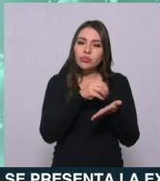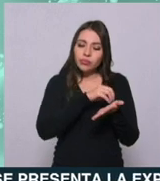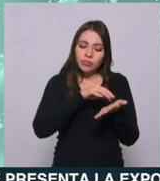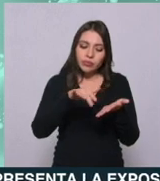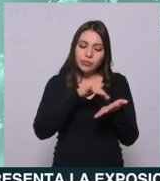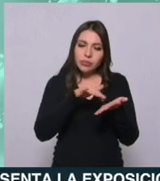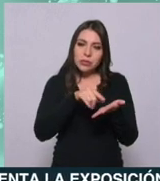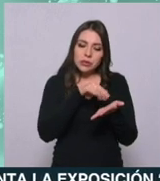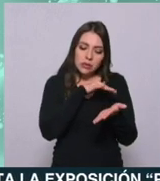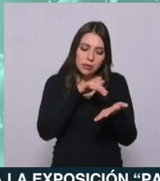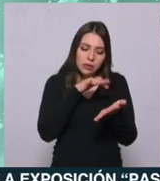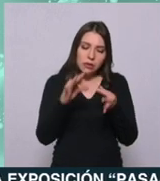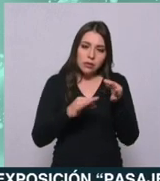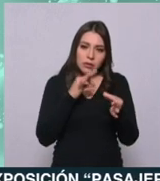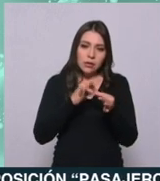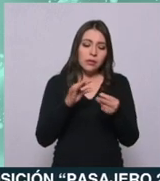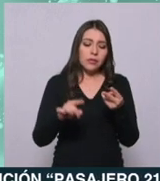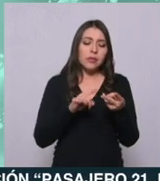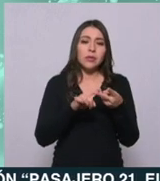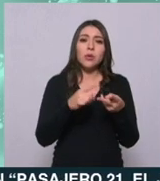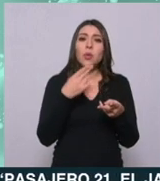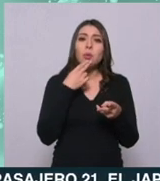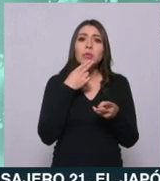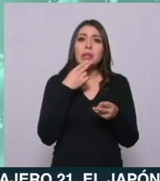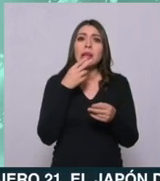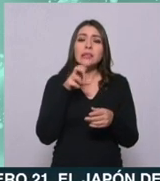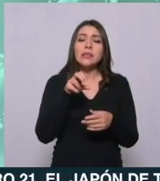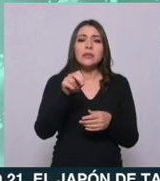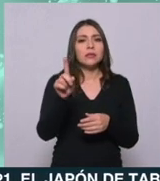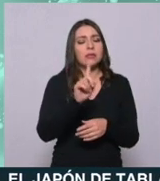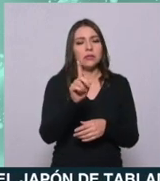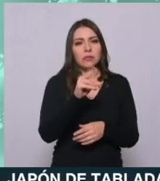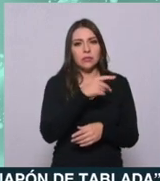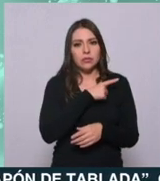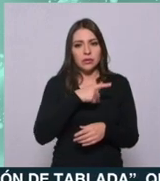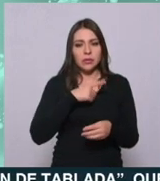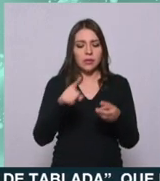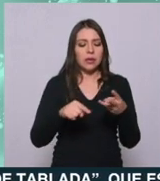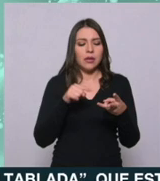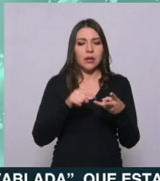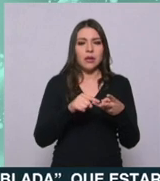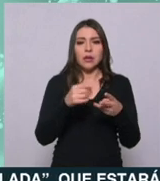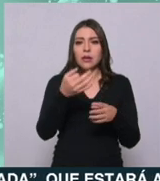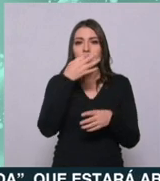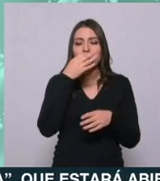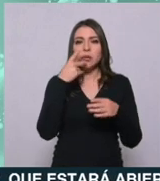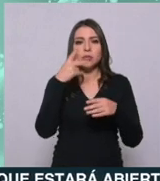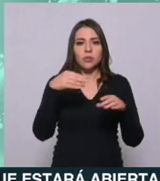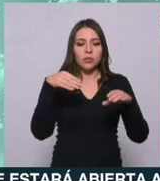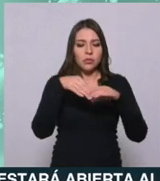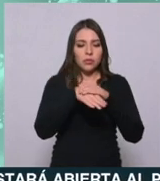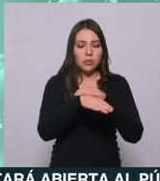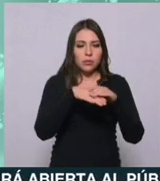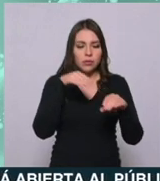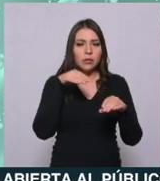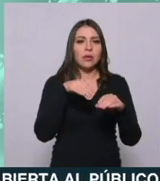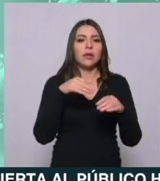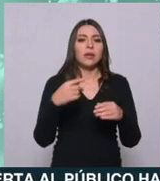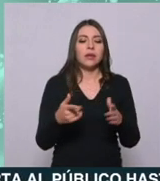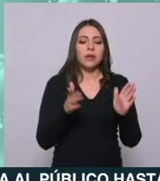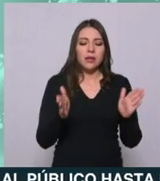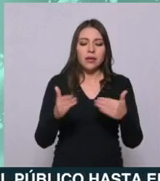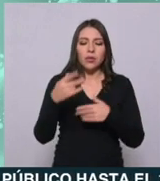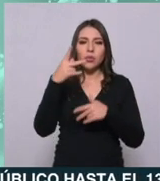evitar usarlas constantemente, mantener las pastillas en su empaque original, depurar periódicamente el botiquín de